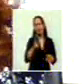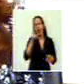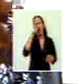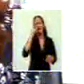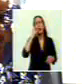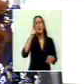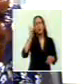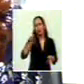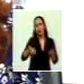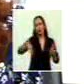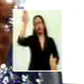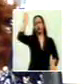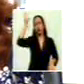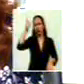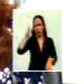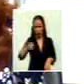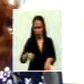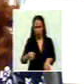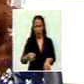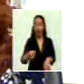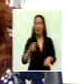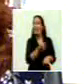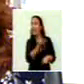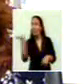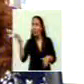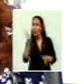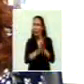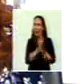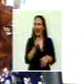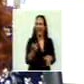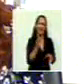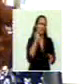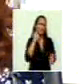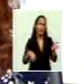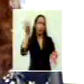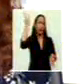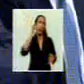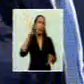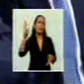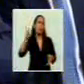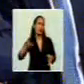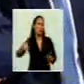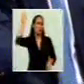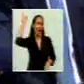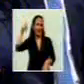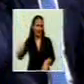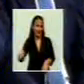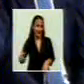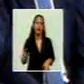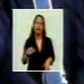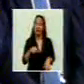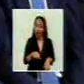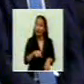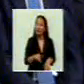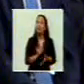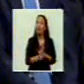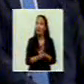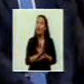por ciento. Y el número de becas en más del 2.000 por ciento. Esto es política